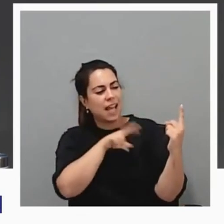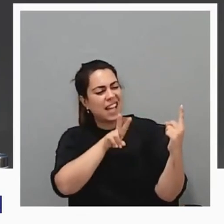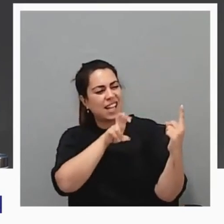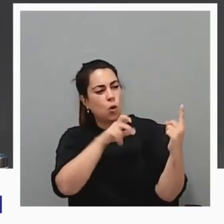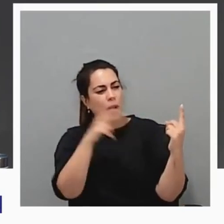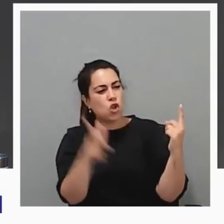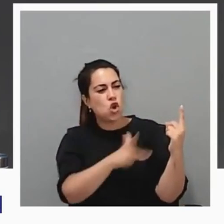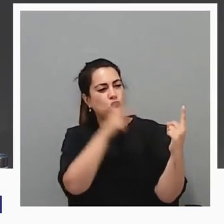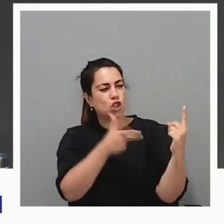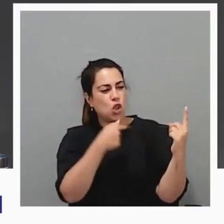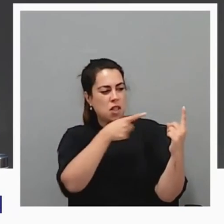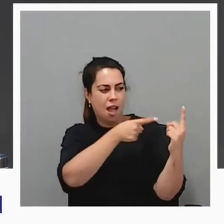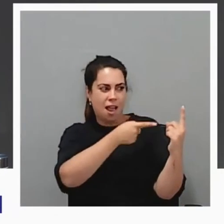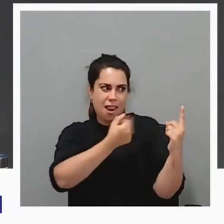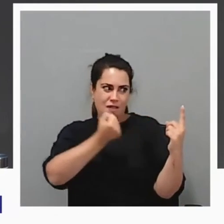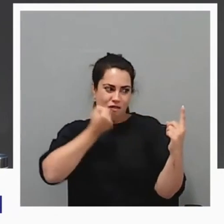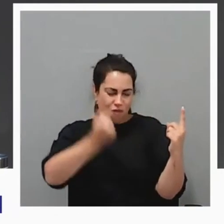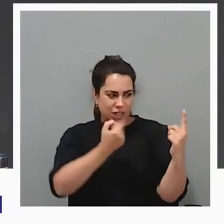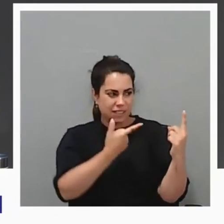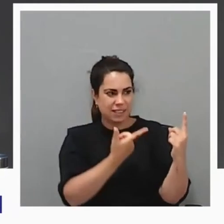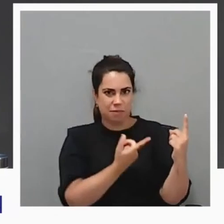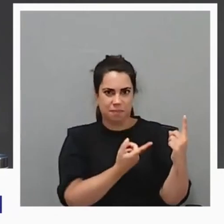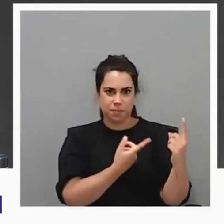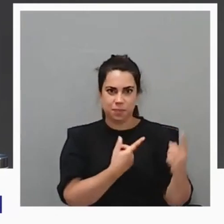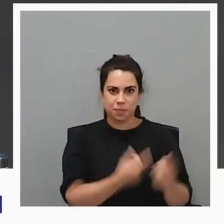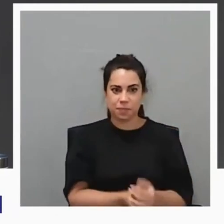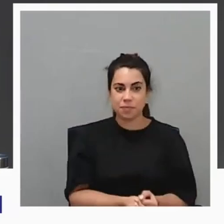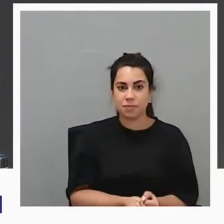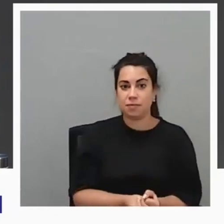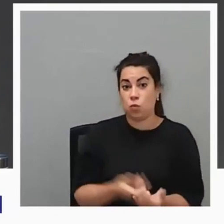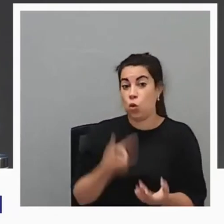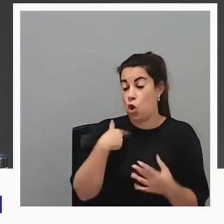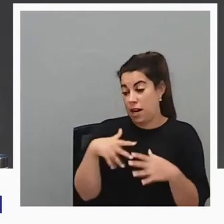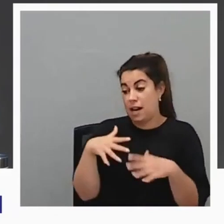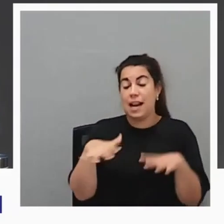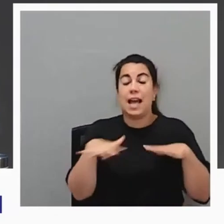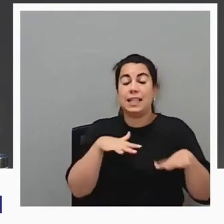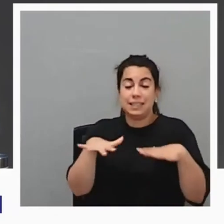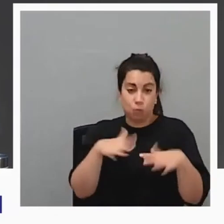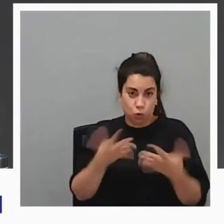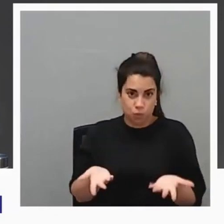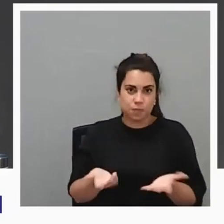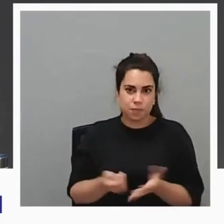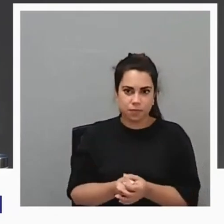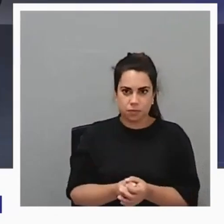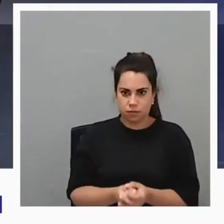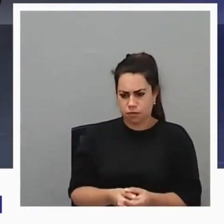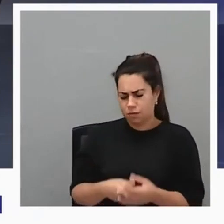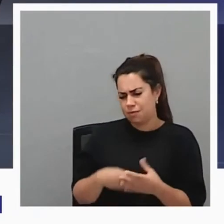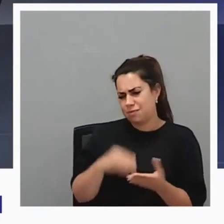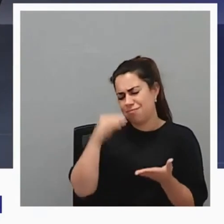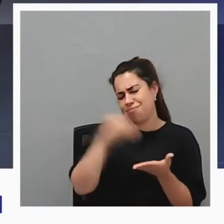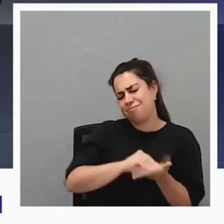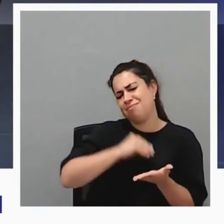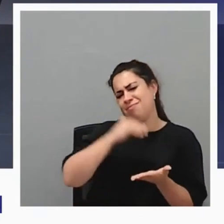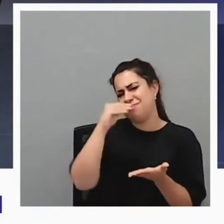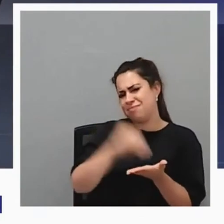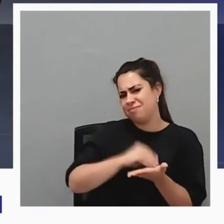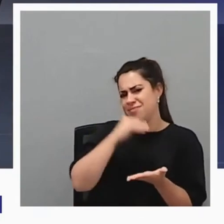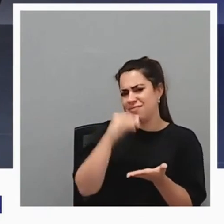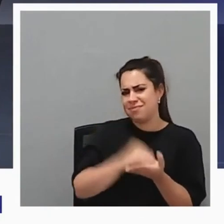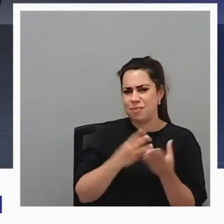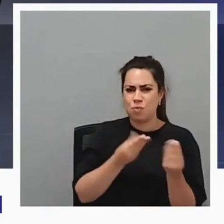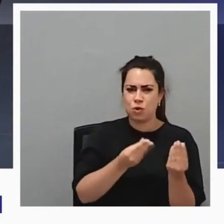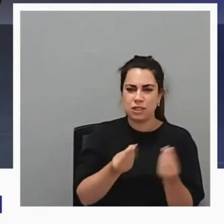potencia? ¿En potencia o en activo? O en activo. Sí. En multitud de ocasiones. ¿Algún ejemplo que recuerdes?